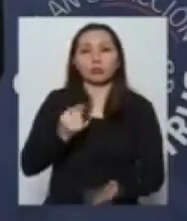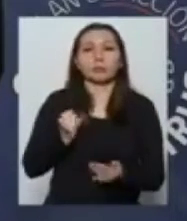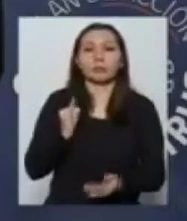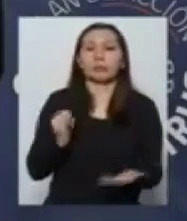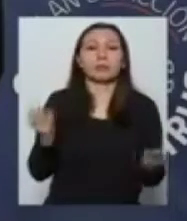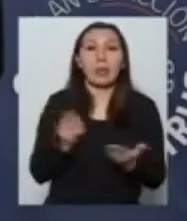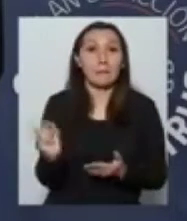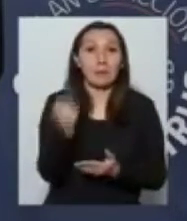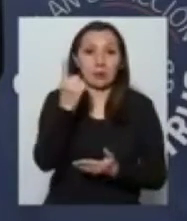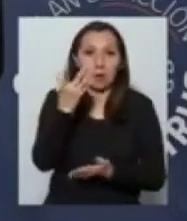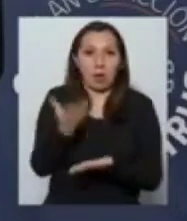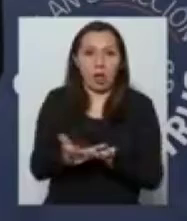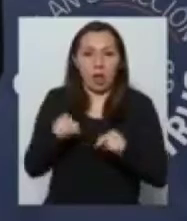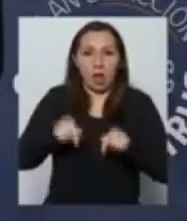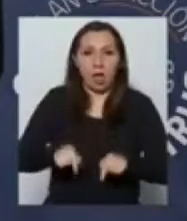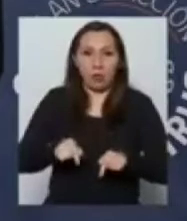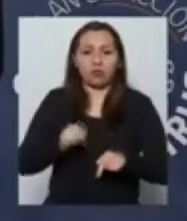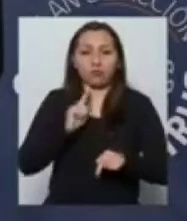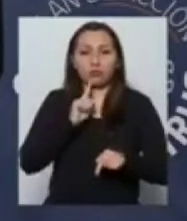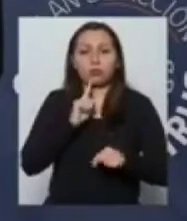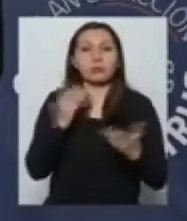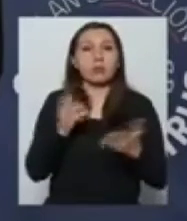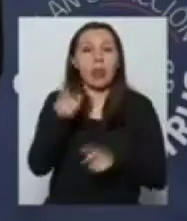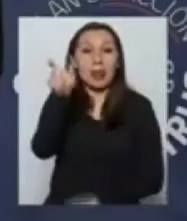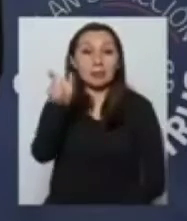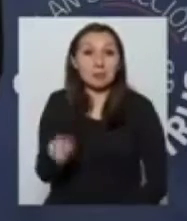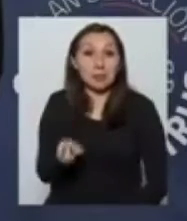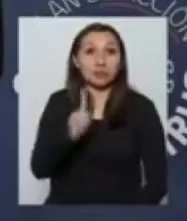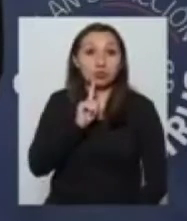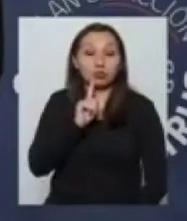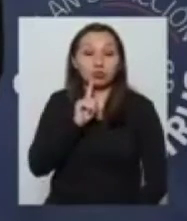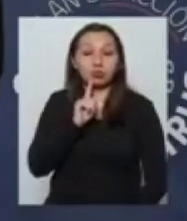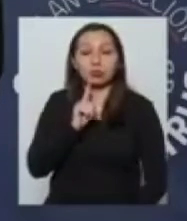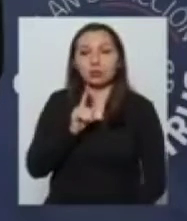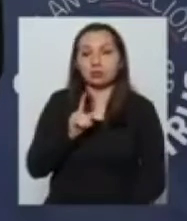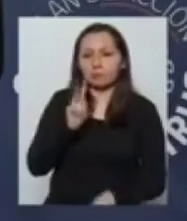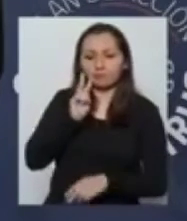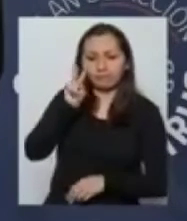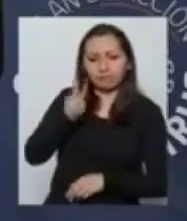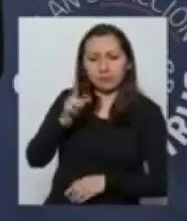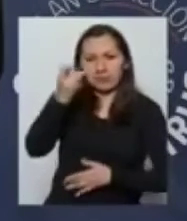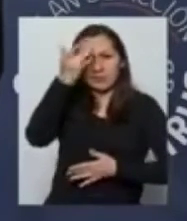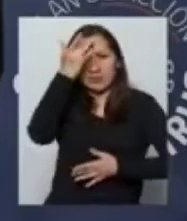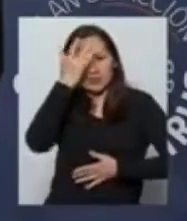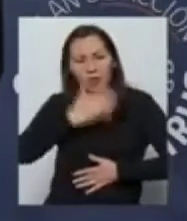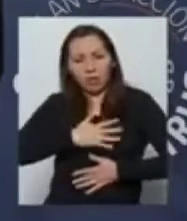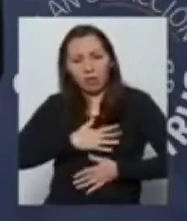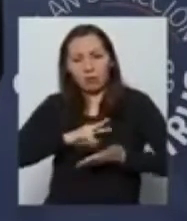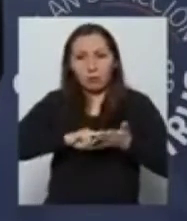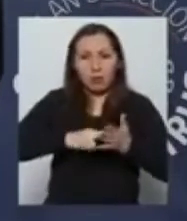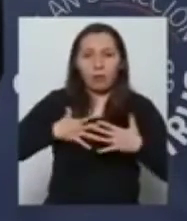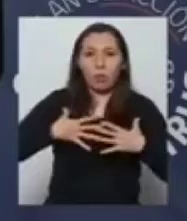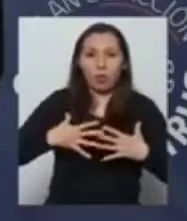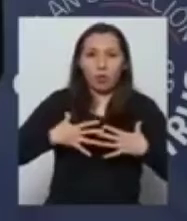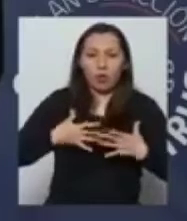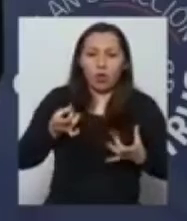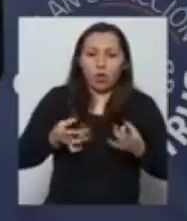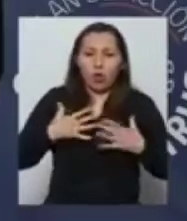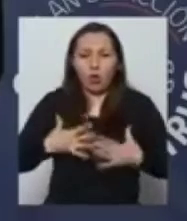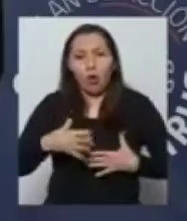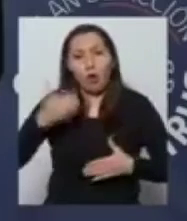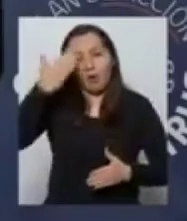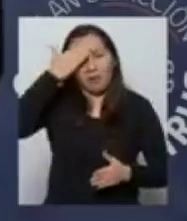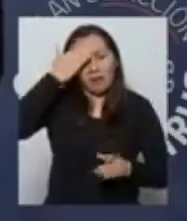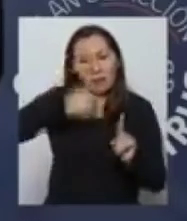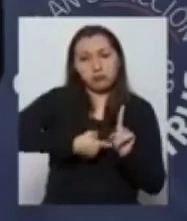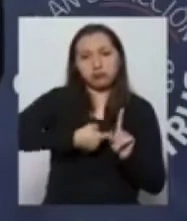es el que hoy día existe, que es el de los pacientes que tienen síntomas respiratorios, dolor torácico, fiebre